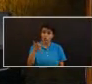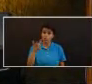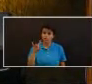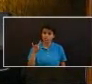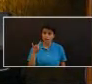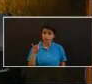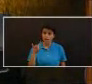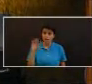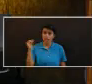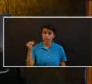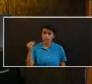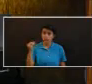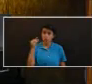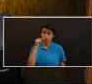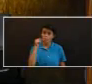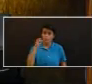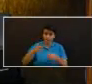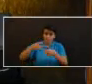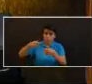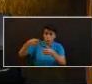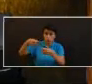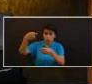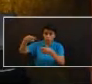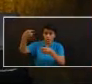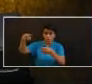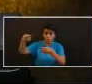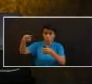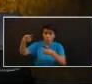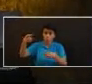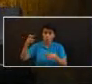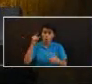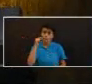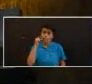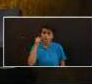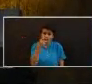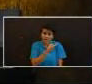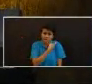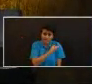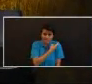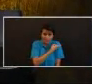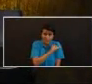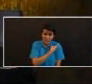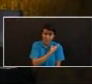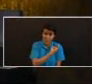hombre próspero, es un hombre rico, es un hombre